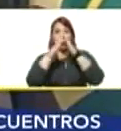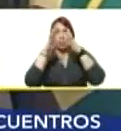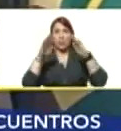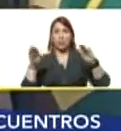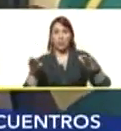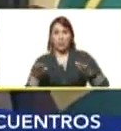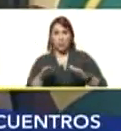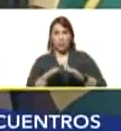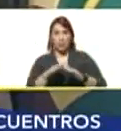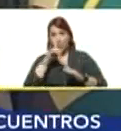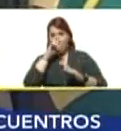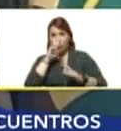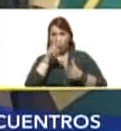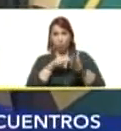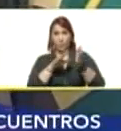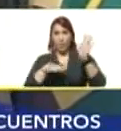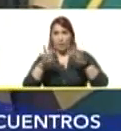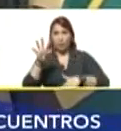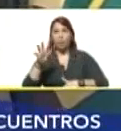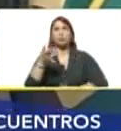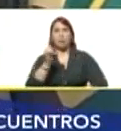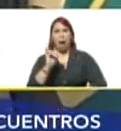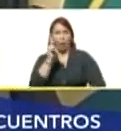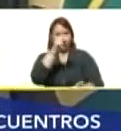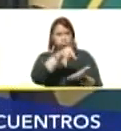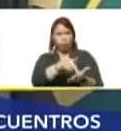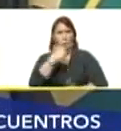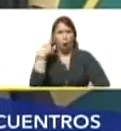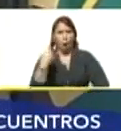diciembre 2014, ahí estaba Ralph y el Caribe.